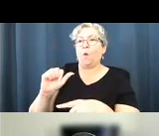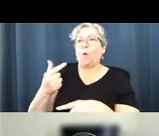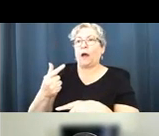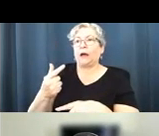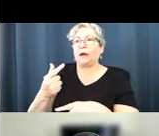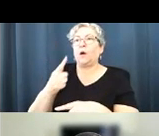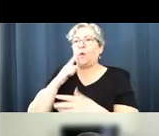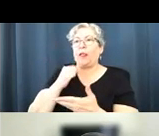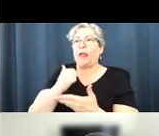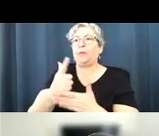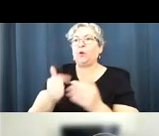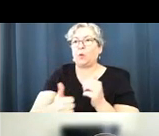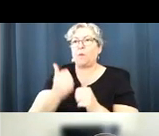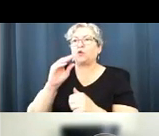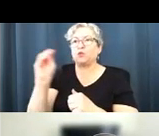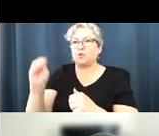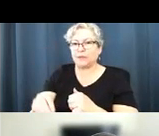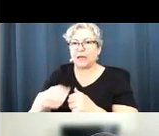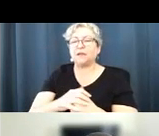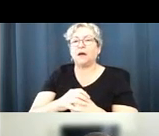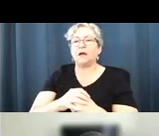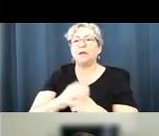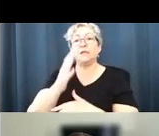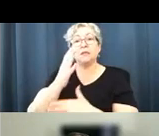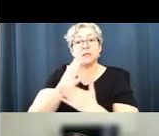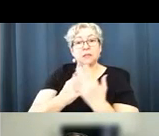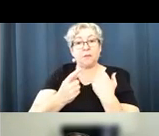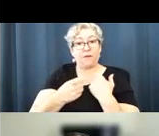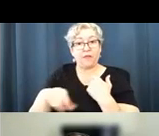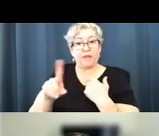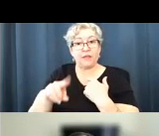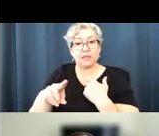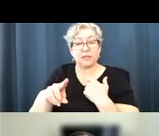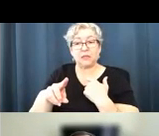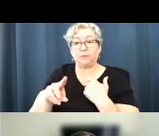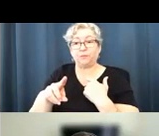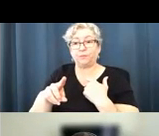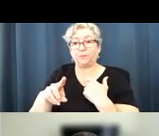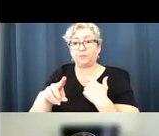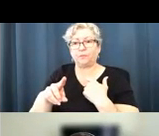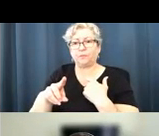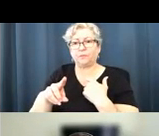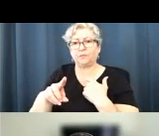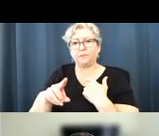mantenernos prácticos en esto. Hay algunas que serían,